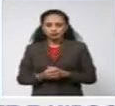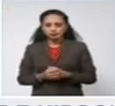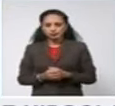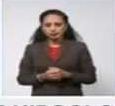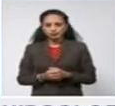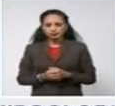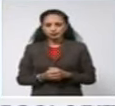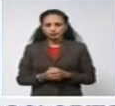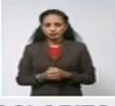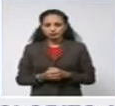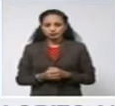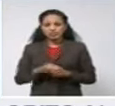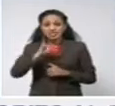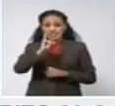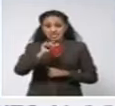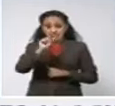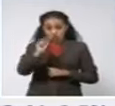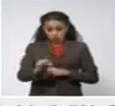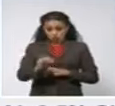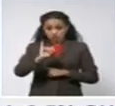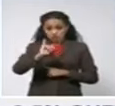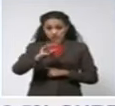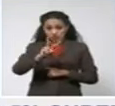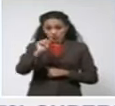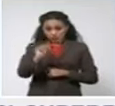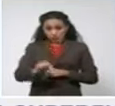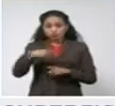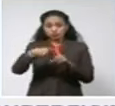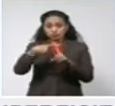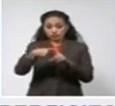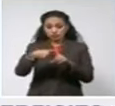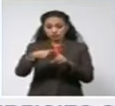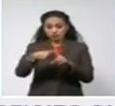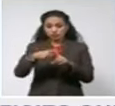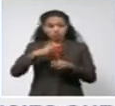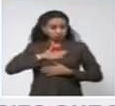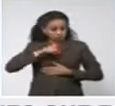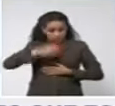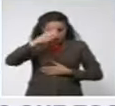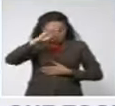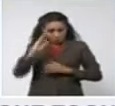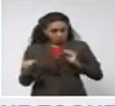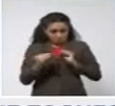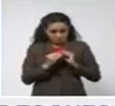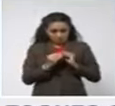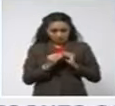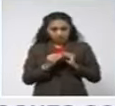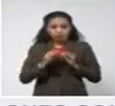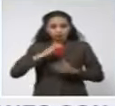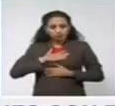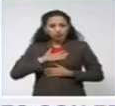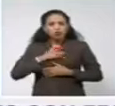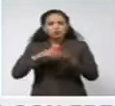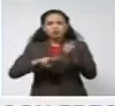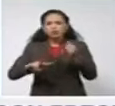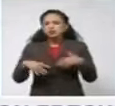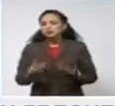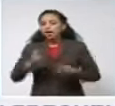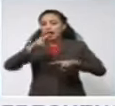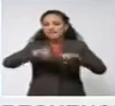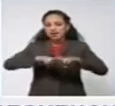Los 62 casos diagnósticos, que reitero, son autóctonos todos, corresponden a las provincias de La Habana,